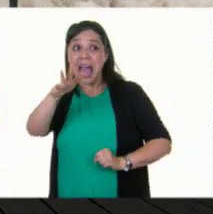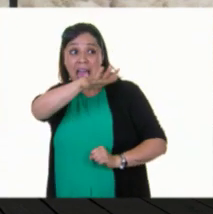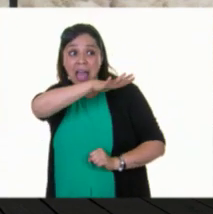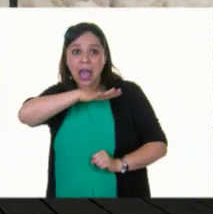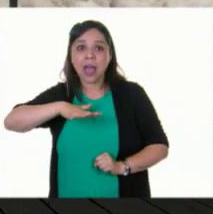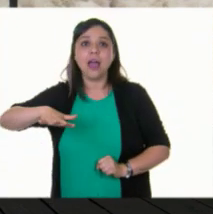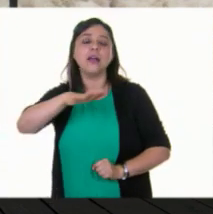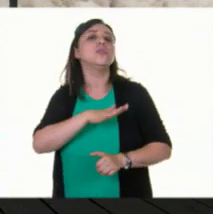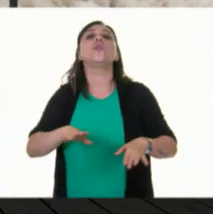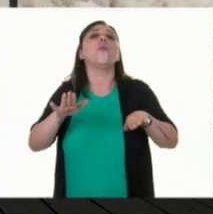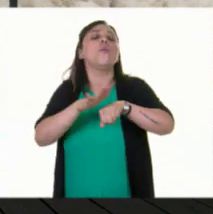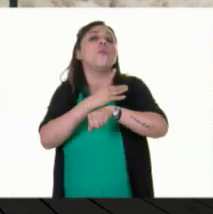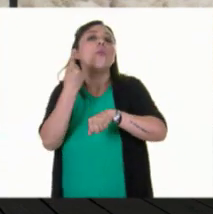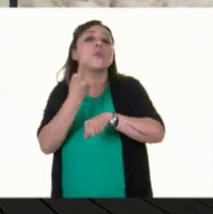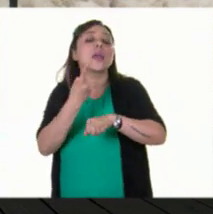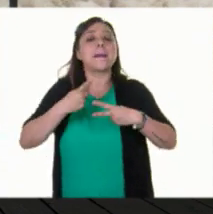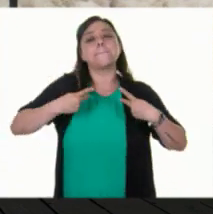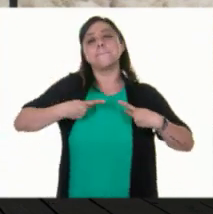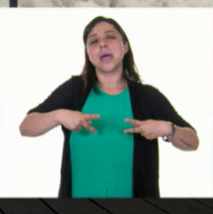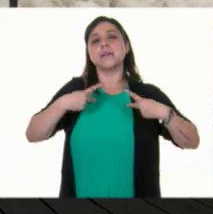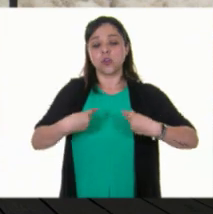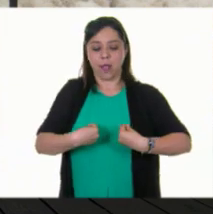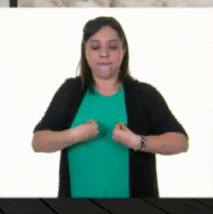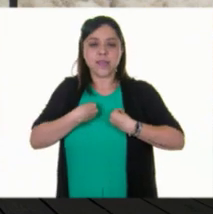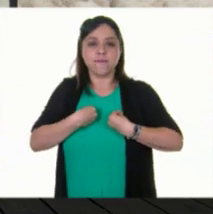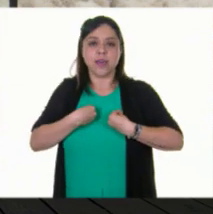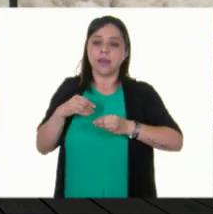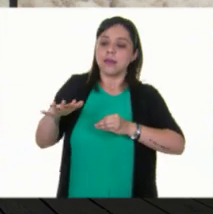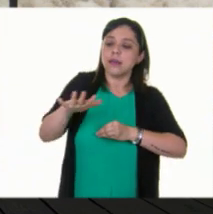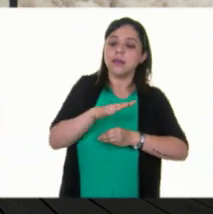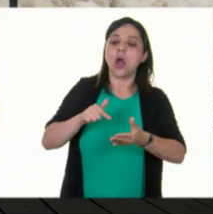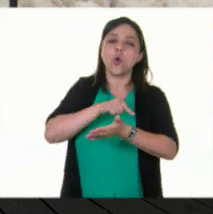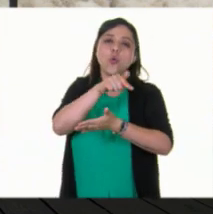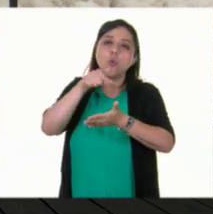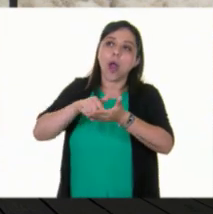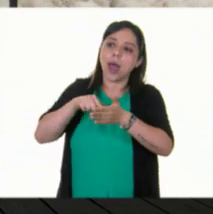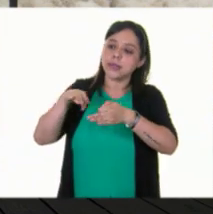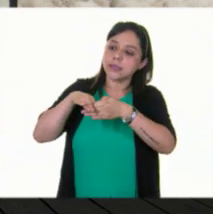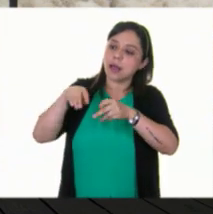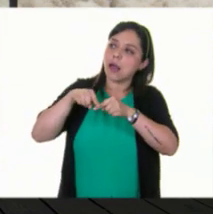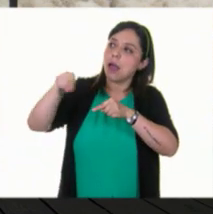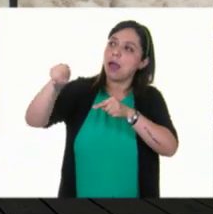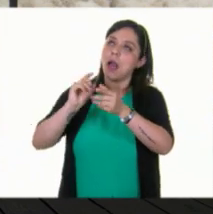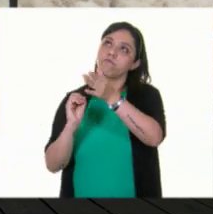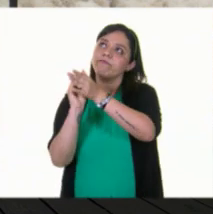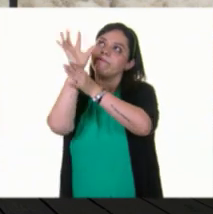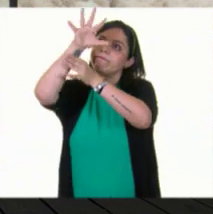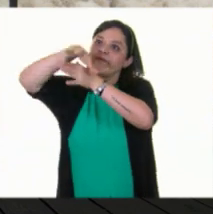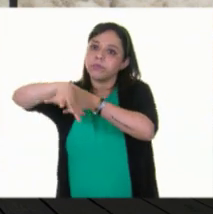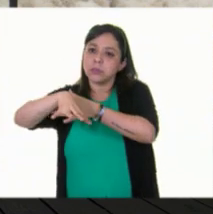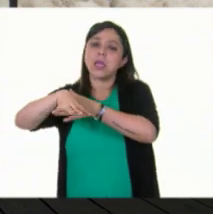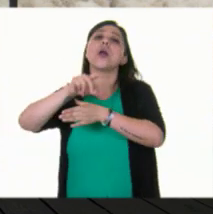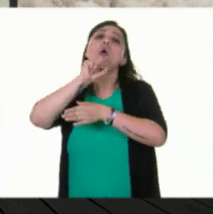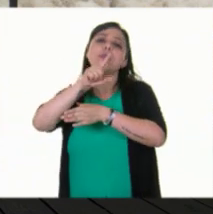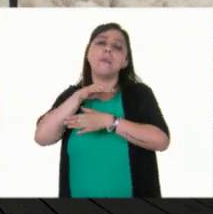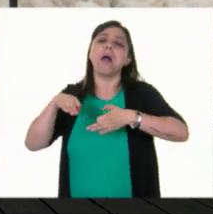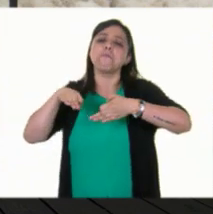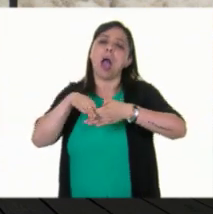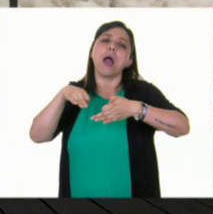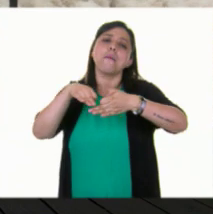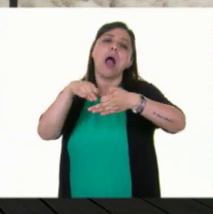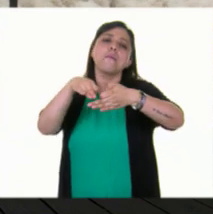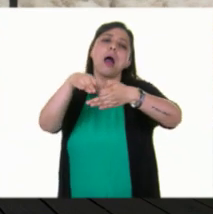se explica porque la gente vive en zonas de alto riesgo volcánico y de elevada ocurrencia de tsunamis. ¡Cambio y